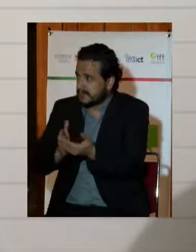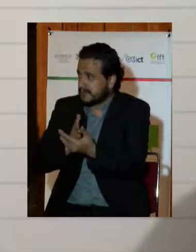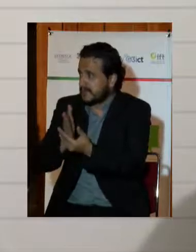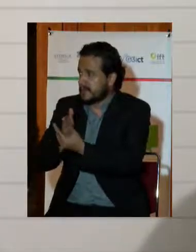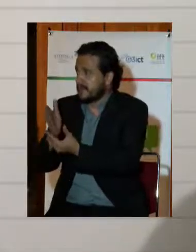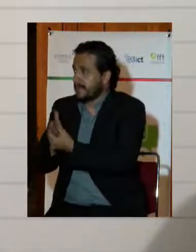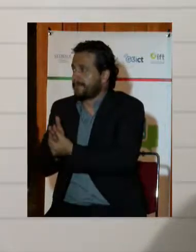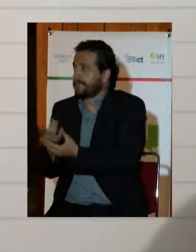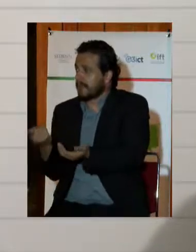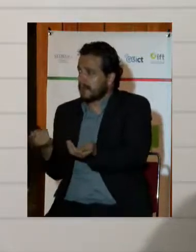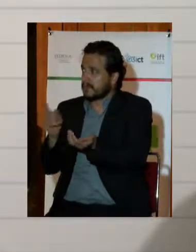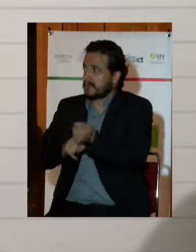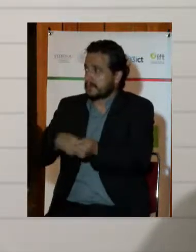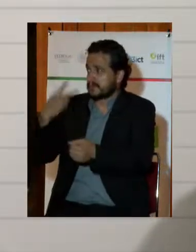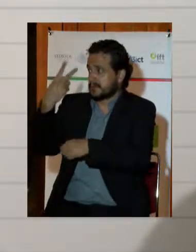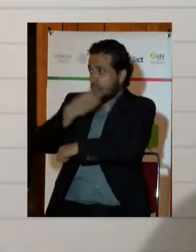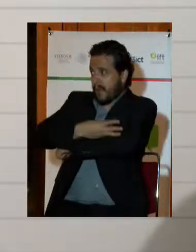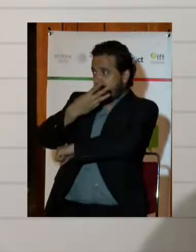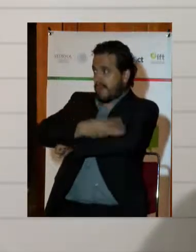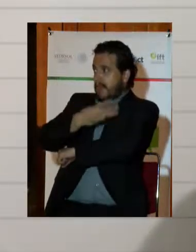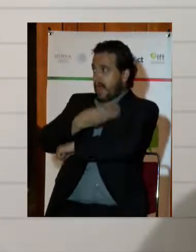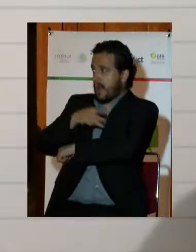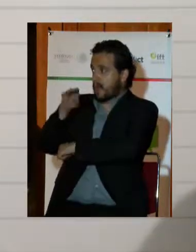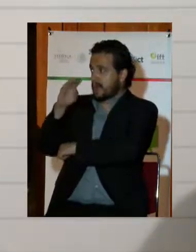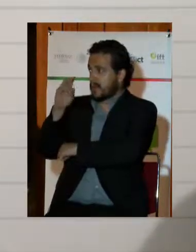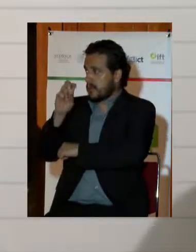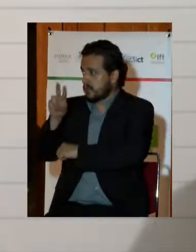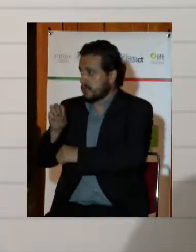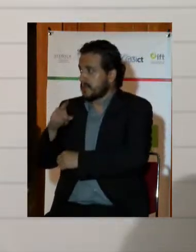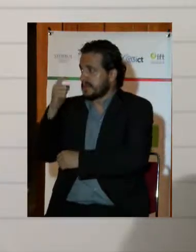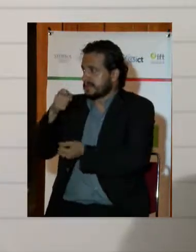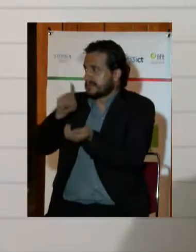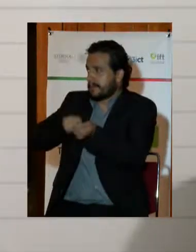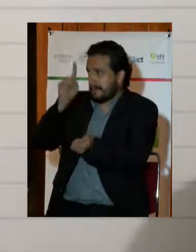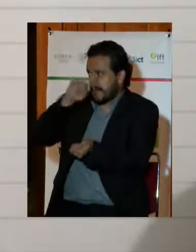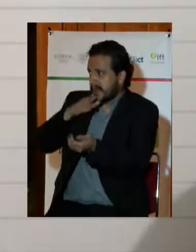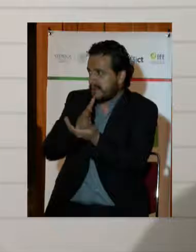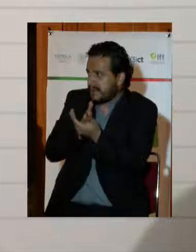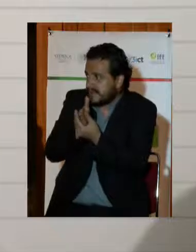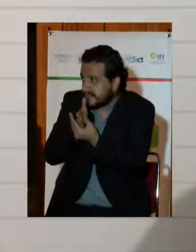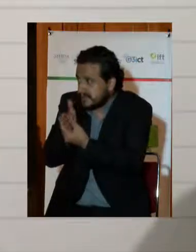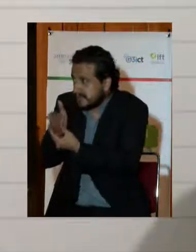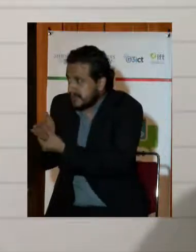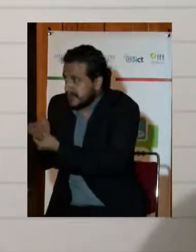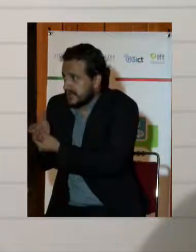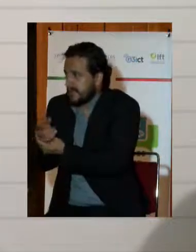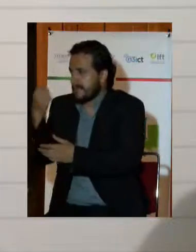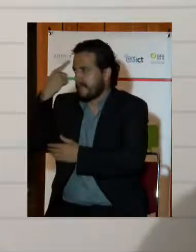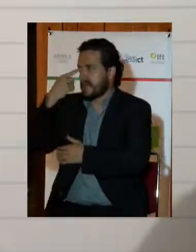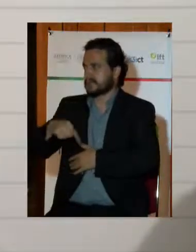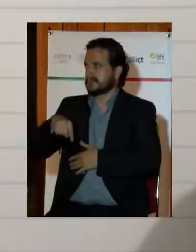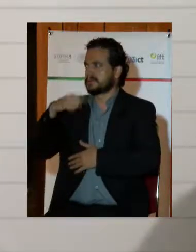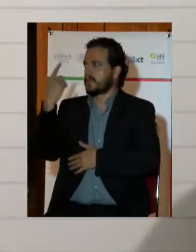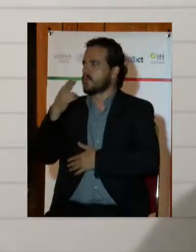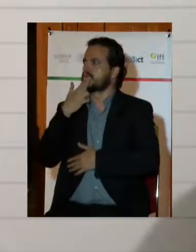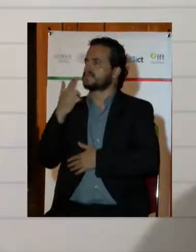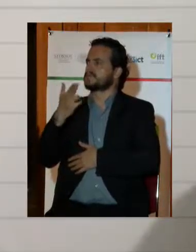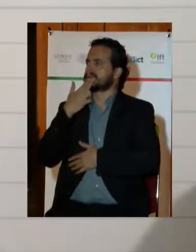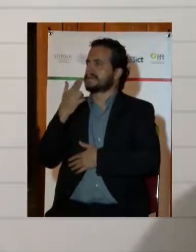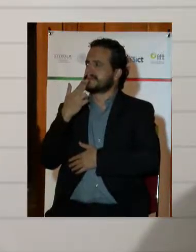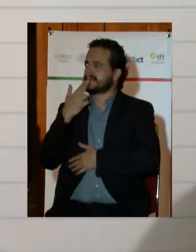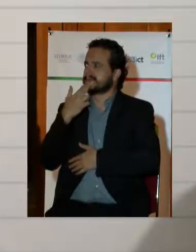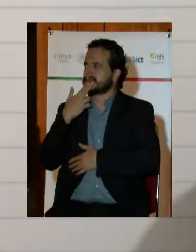Windows, Microsoft provee herramientas de accesibilidad, tanto para hacer más fácil su uso para las